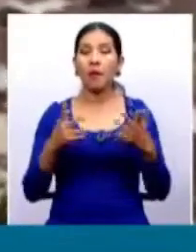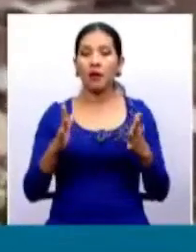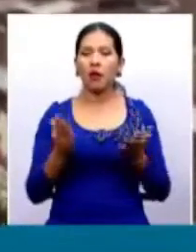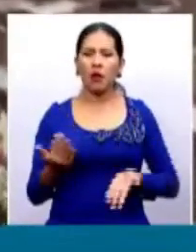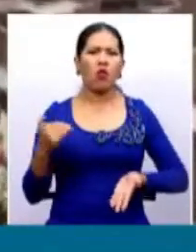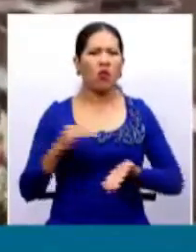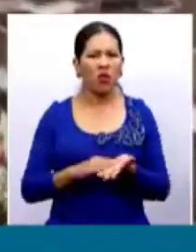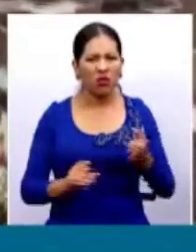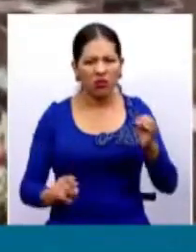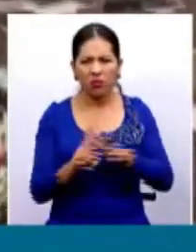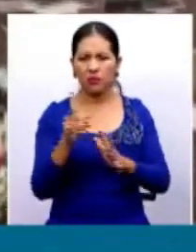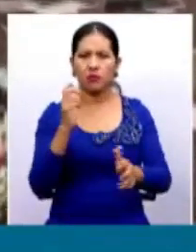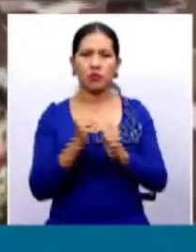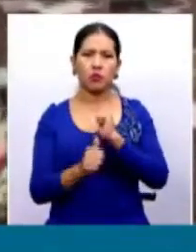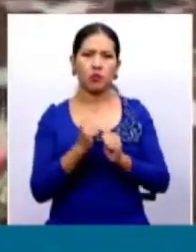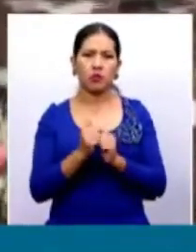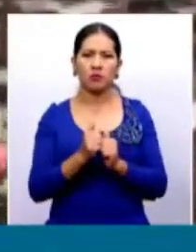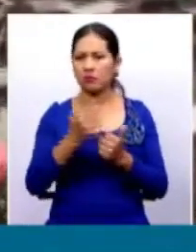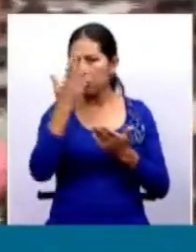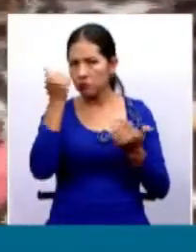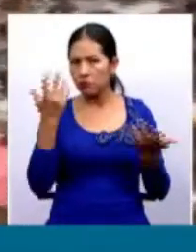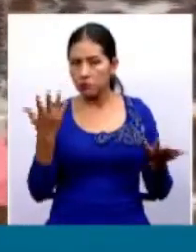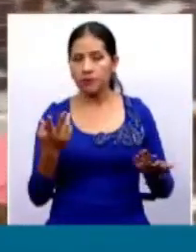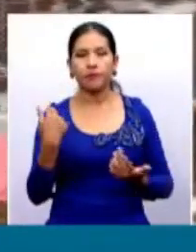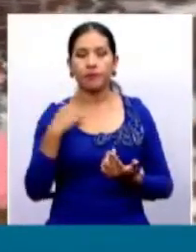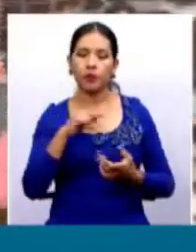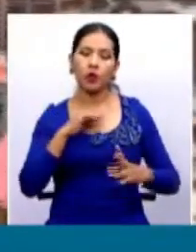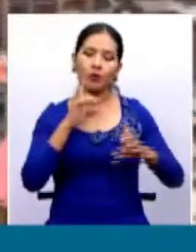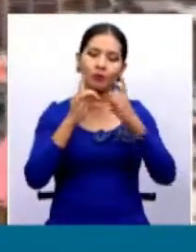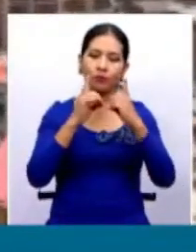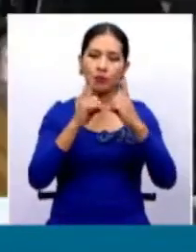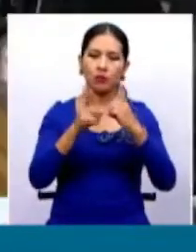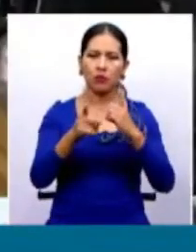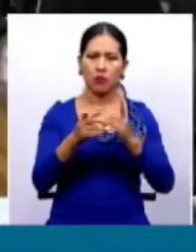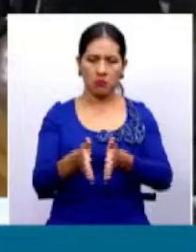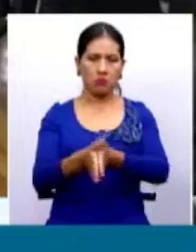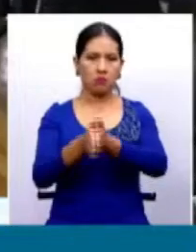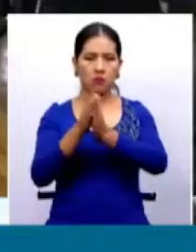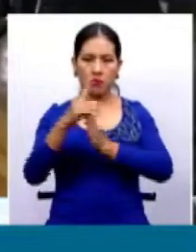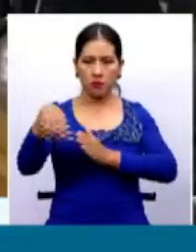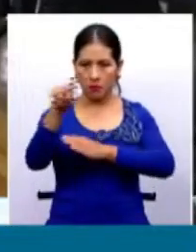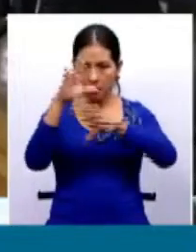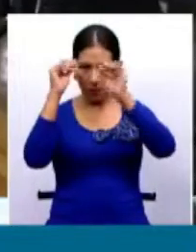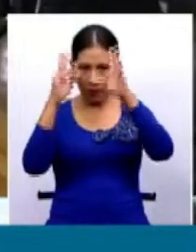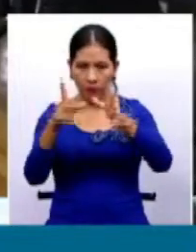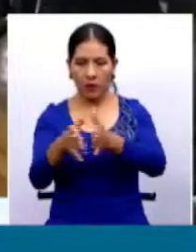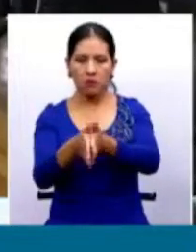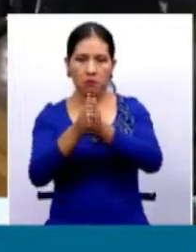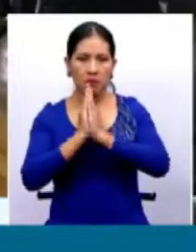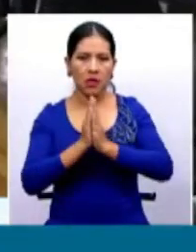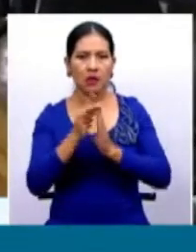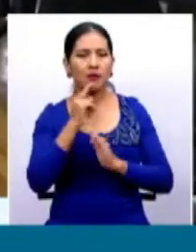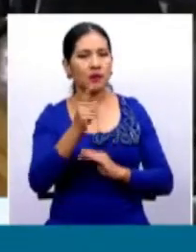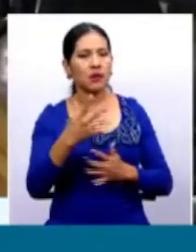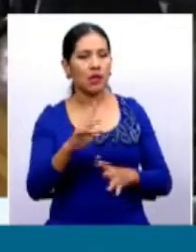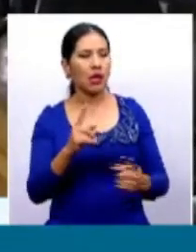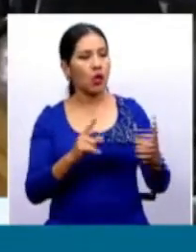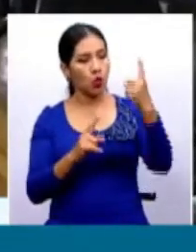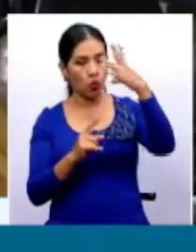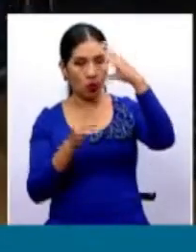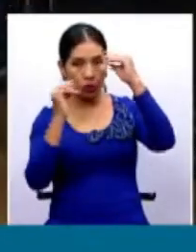una condición condición de que se libera al detenido Lamentablemente un colega ha sido detenido